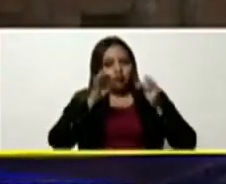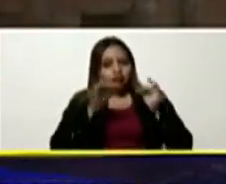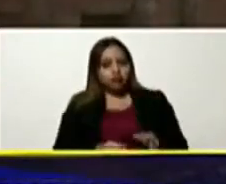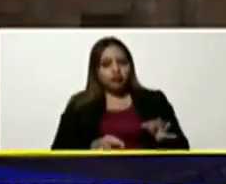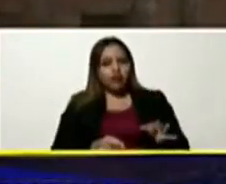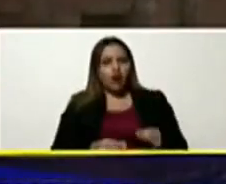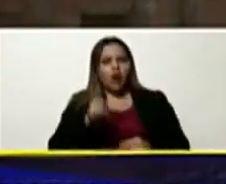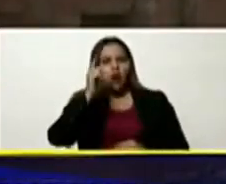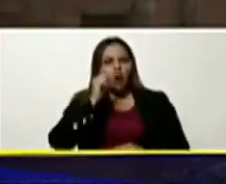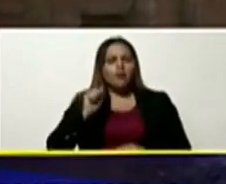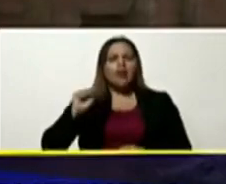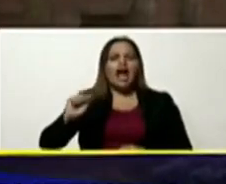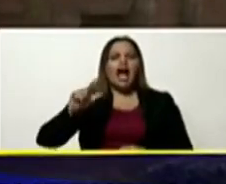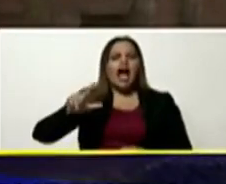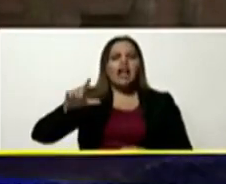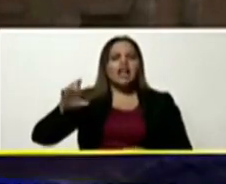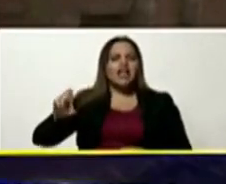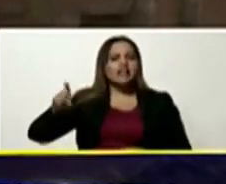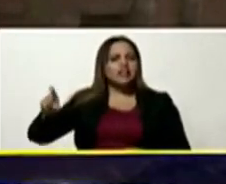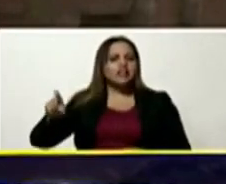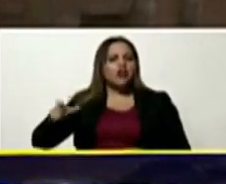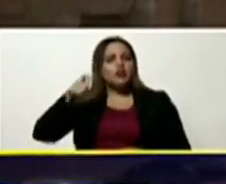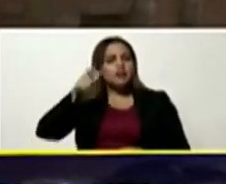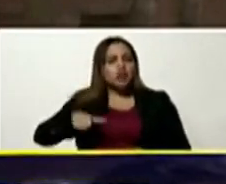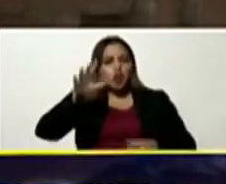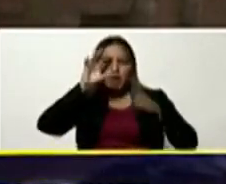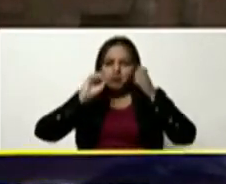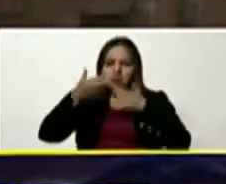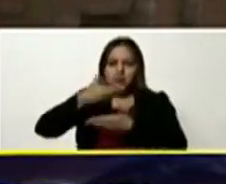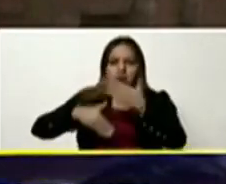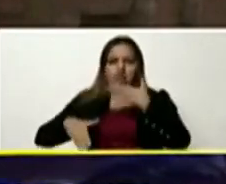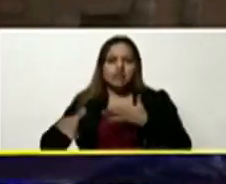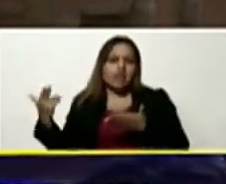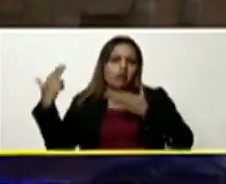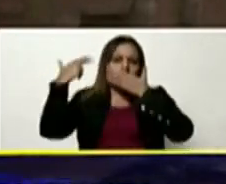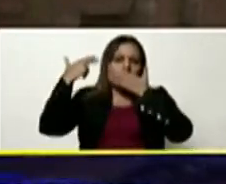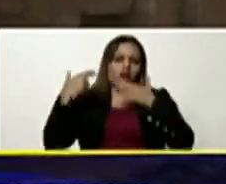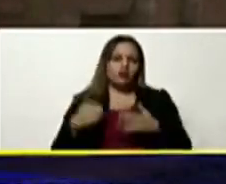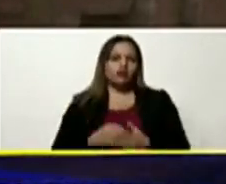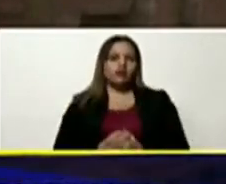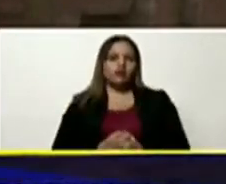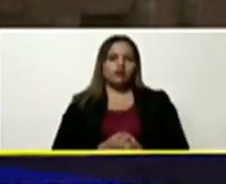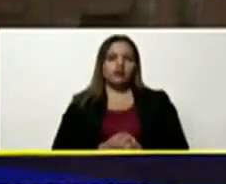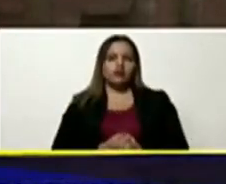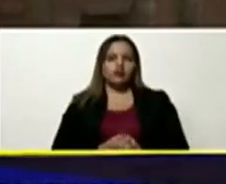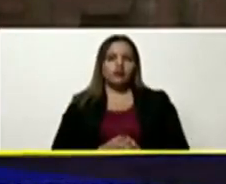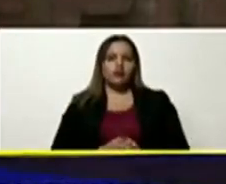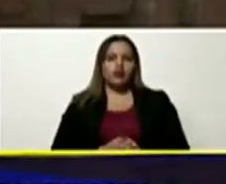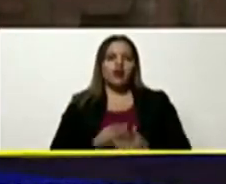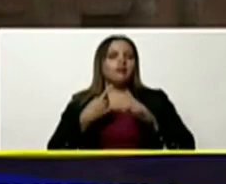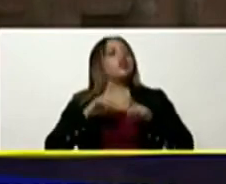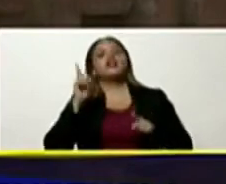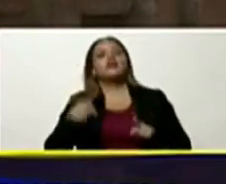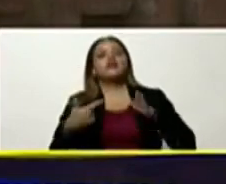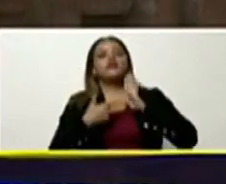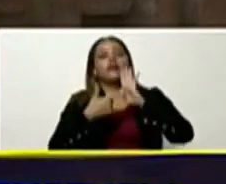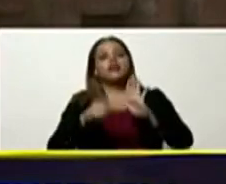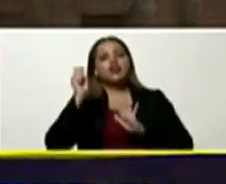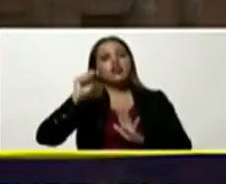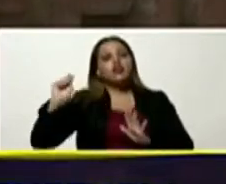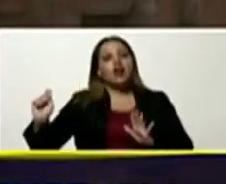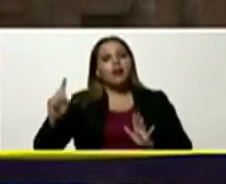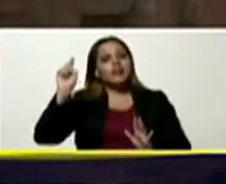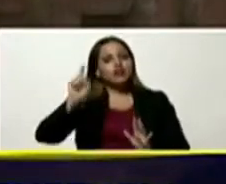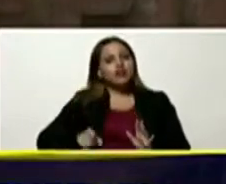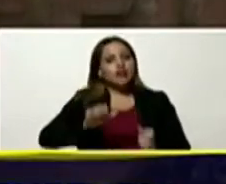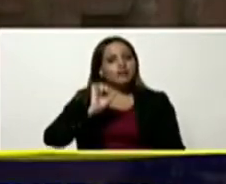Alex Saab es un diplomático secuestrado, pero además yo presento la teoría en ese libro, presidente, que es un